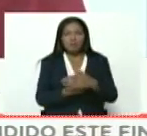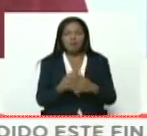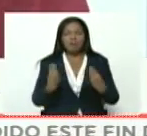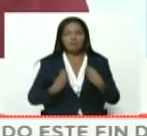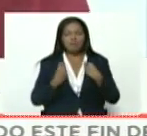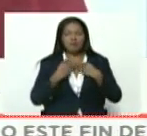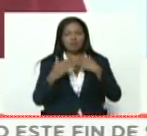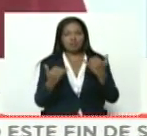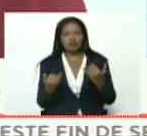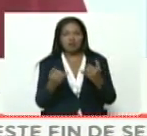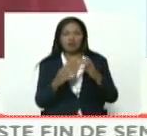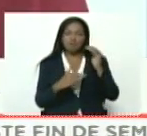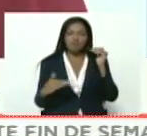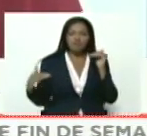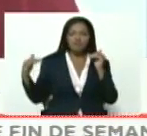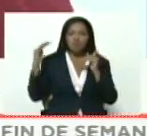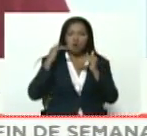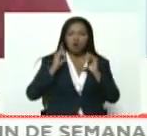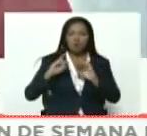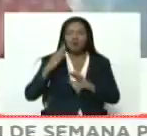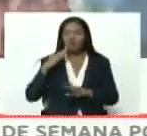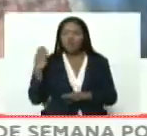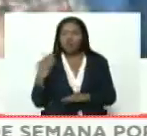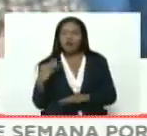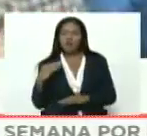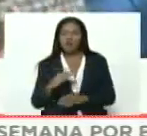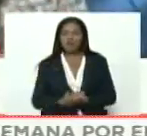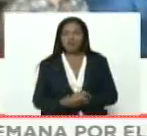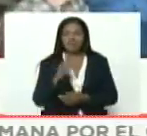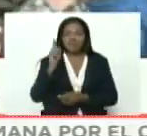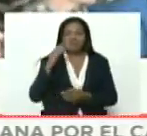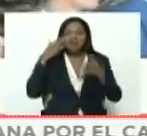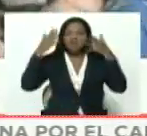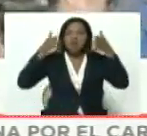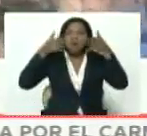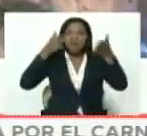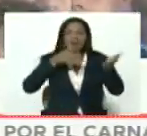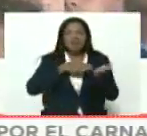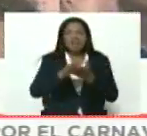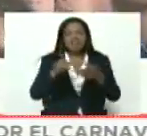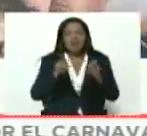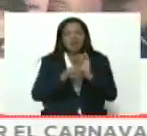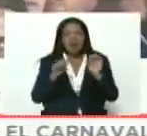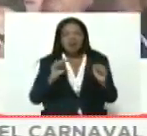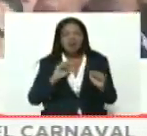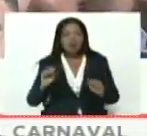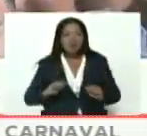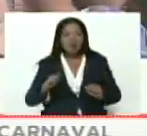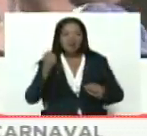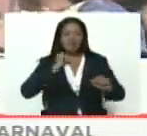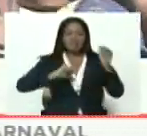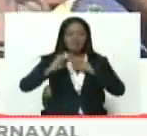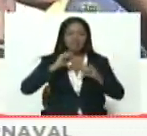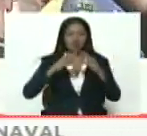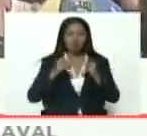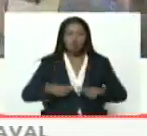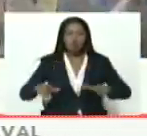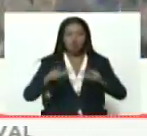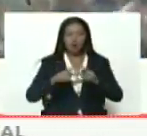y como la mayor juventud que debe formarse para garantizar la defensa en todas las